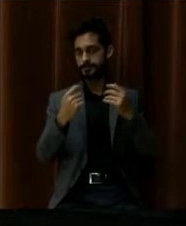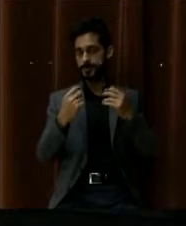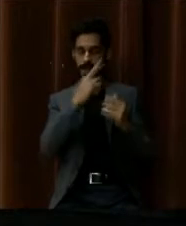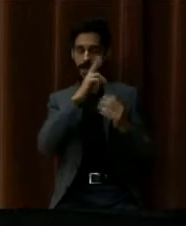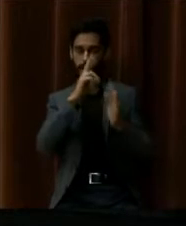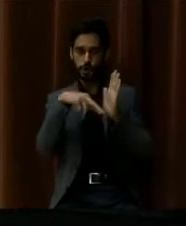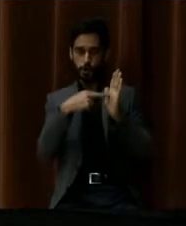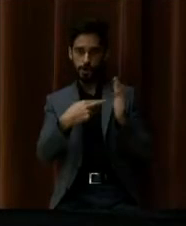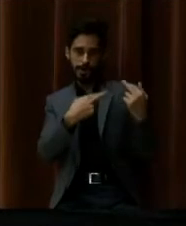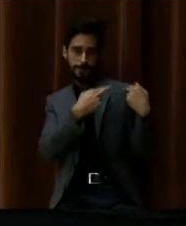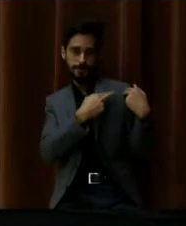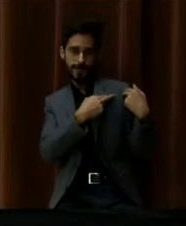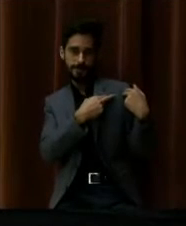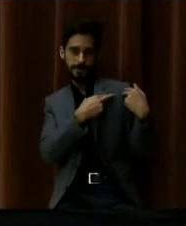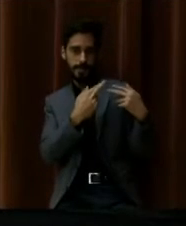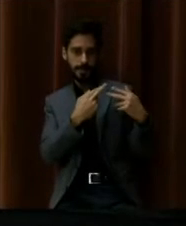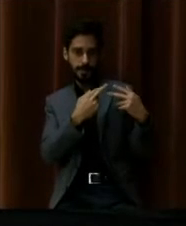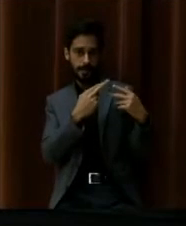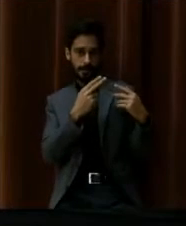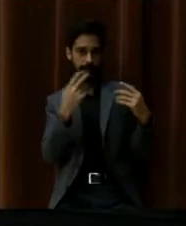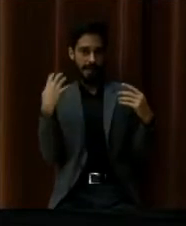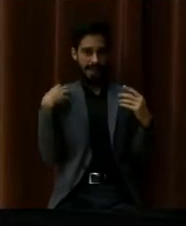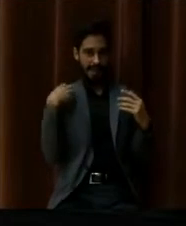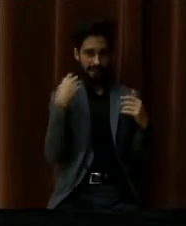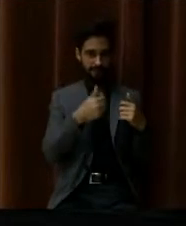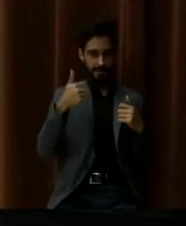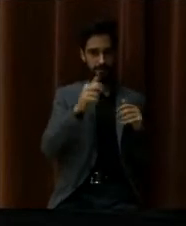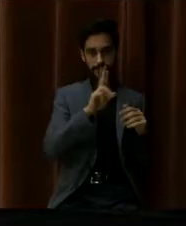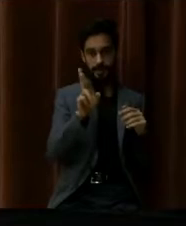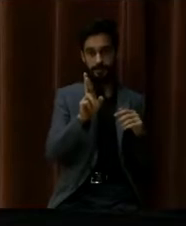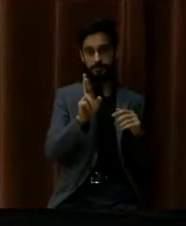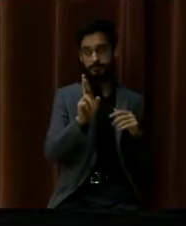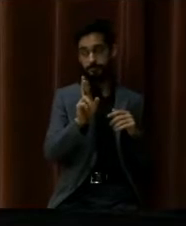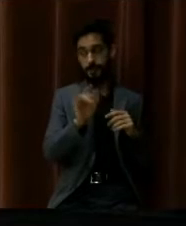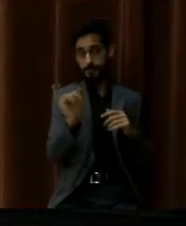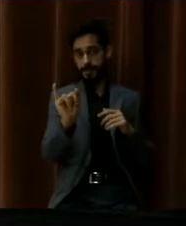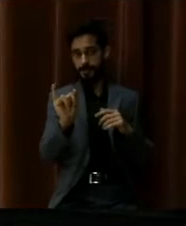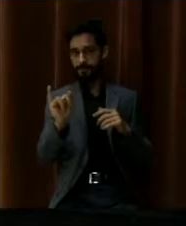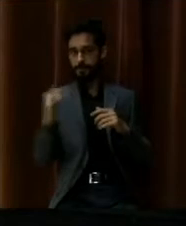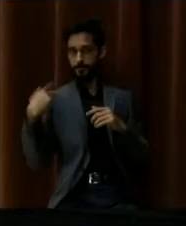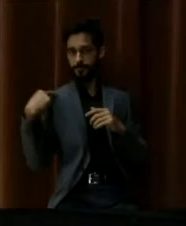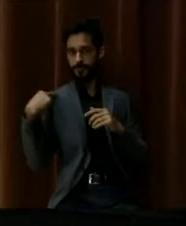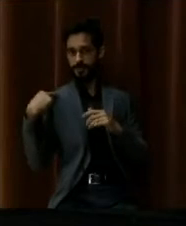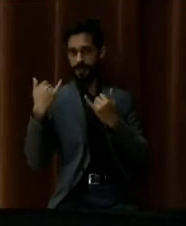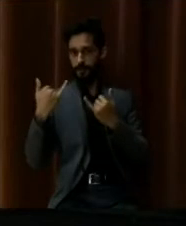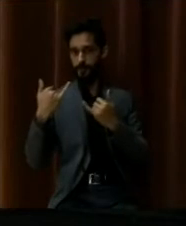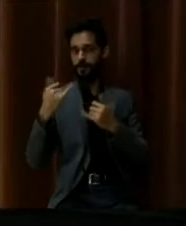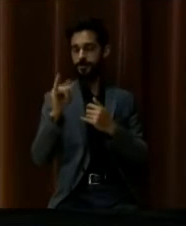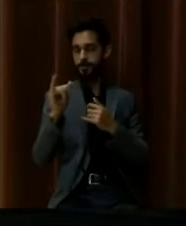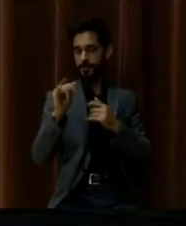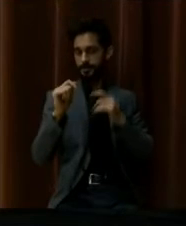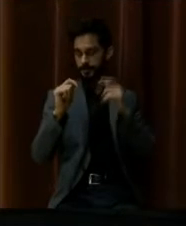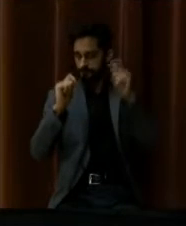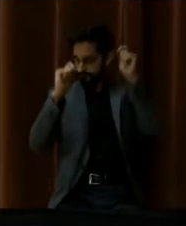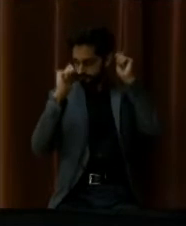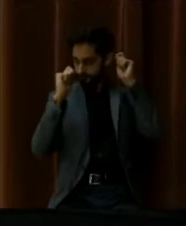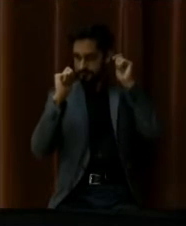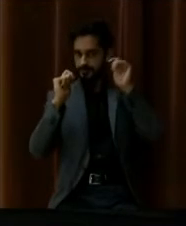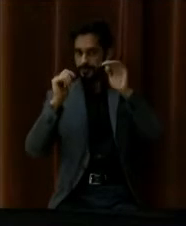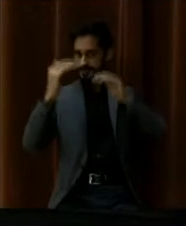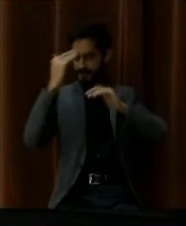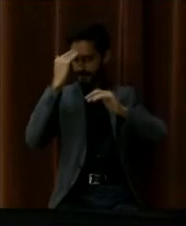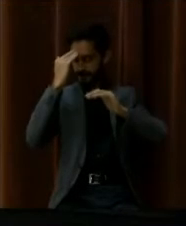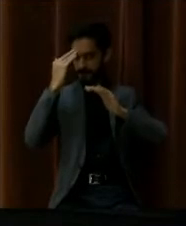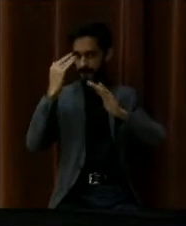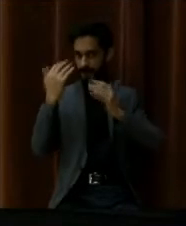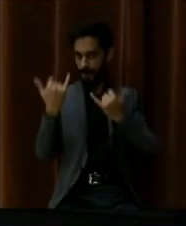la persona que ha hecho una carrera en estos temas que fue asesor legal de desperdicios sólidos según entiendo y que conoce que